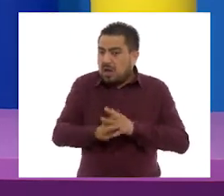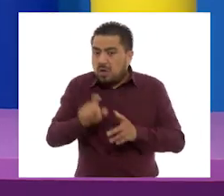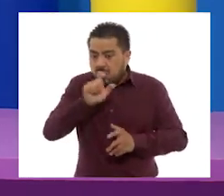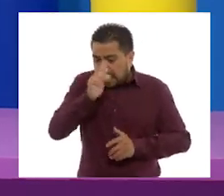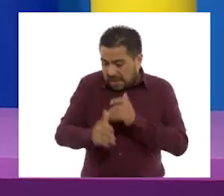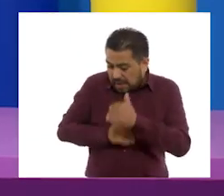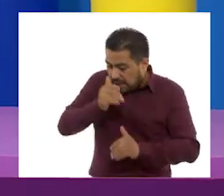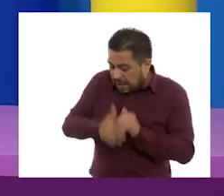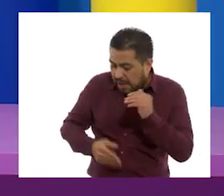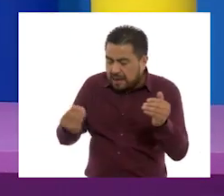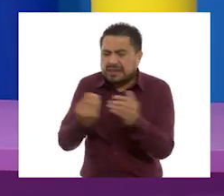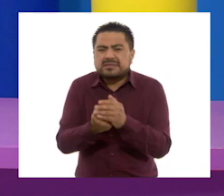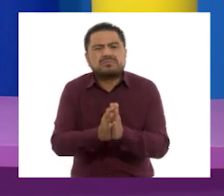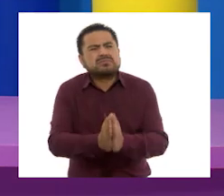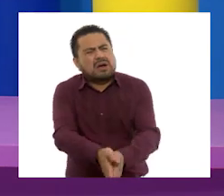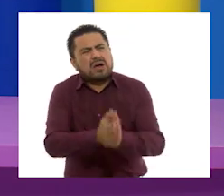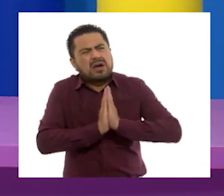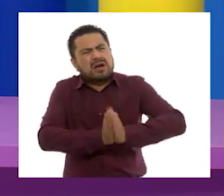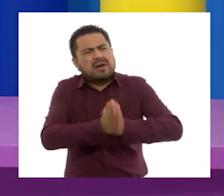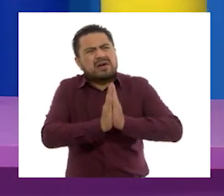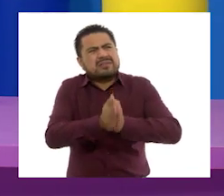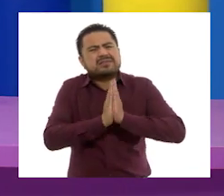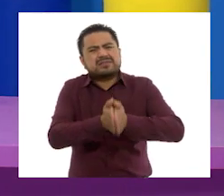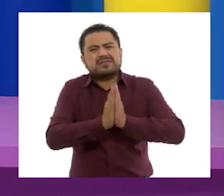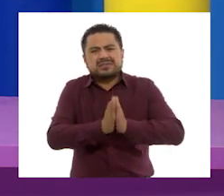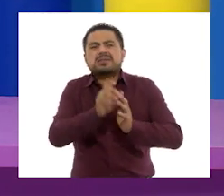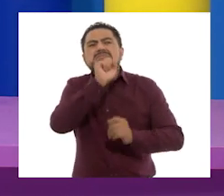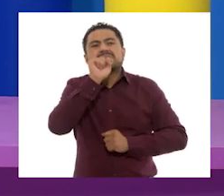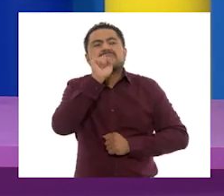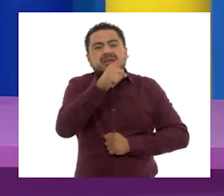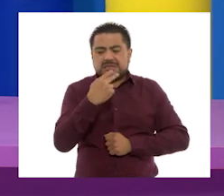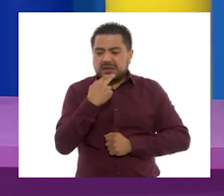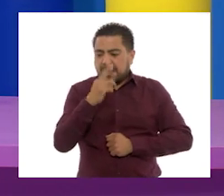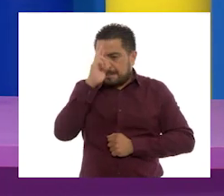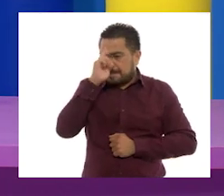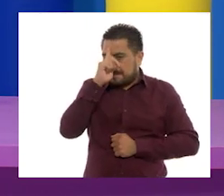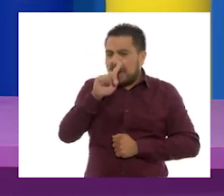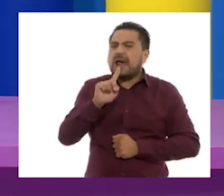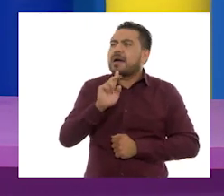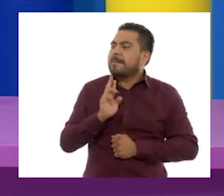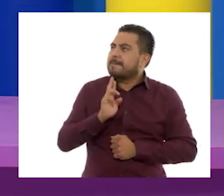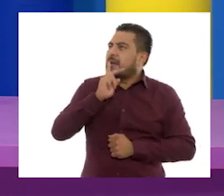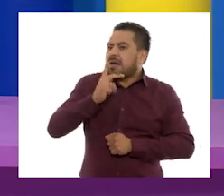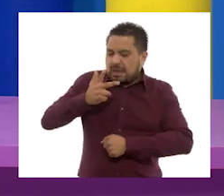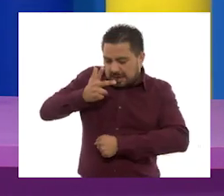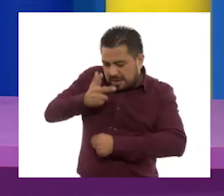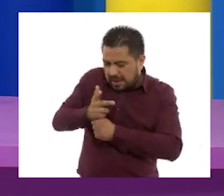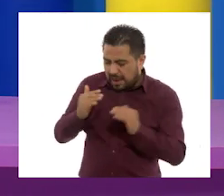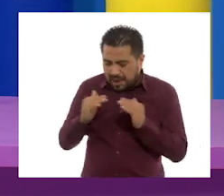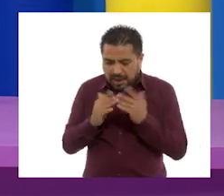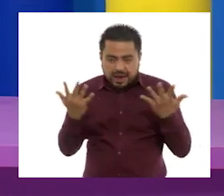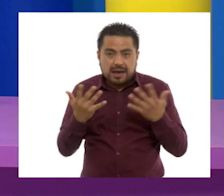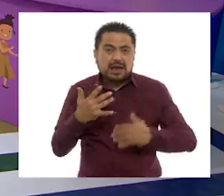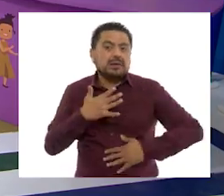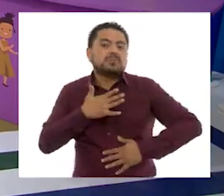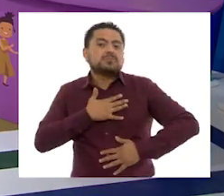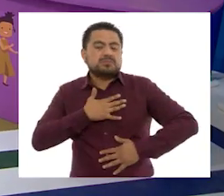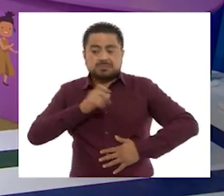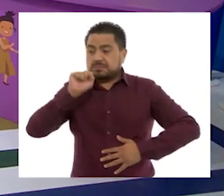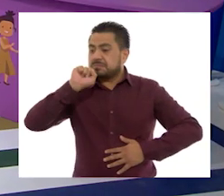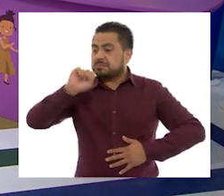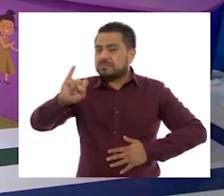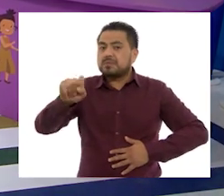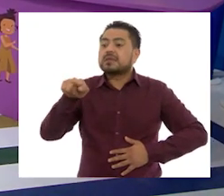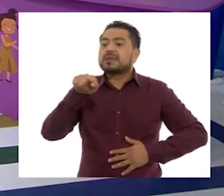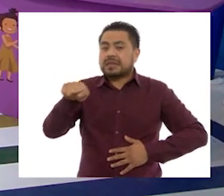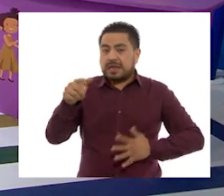acabe esta clase, ¿sí? Por favor, por favor, por favor. Y también me va a servir para mejorar en mis videos que hago en casa. Muy bien, eso lo